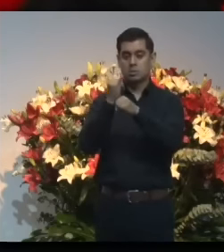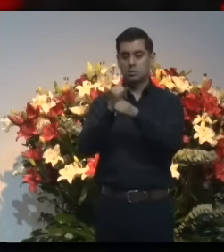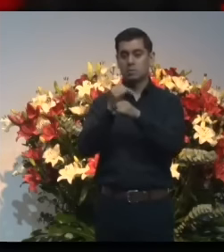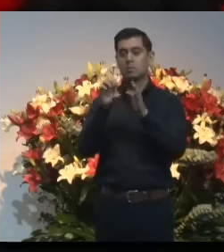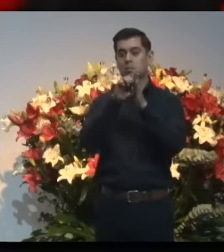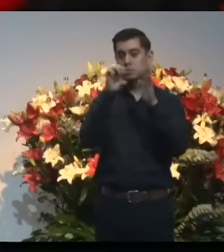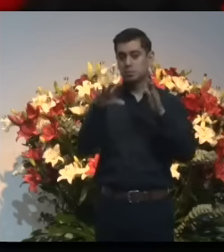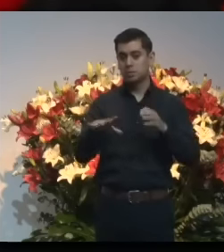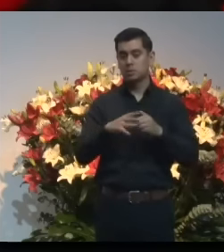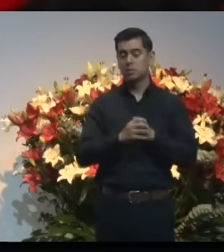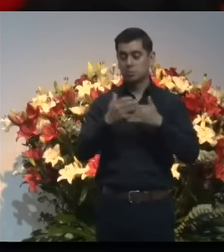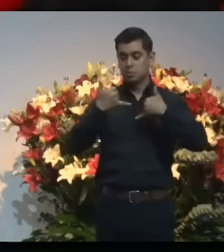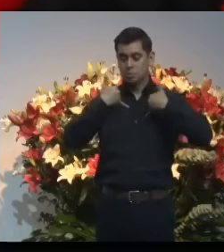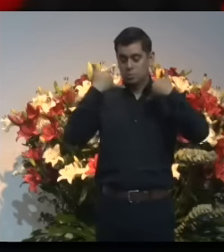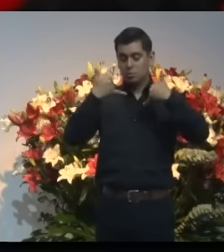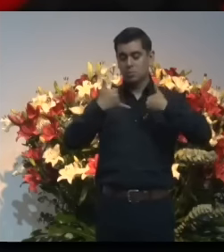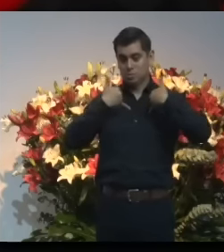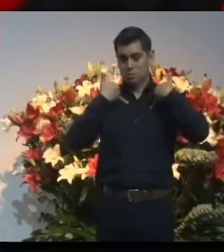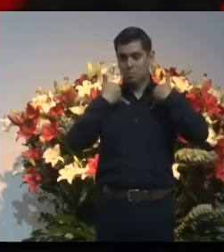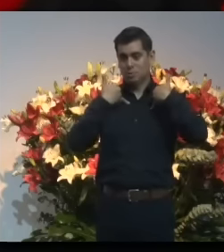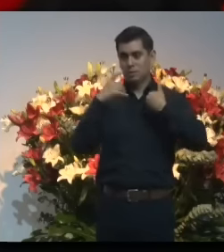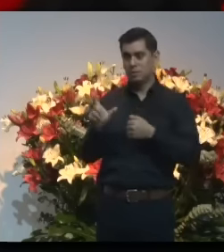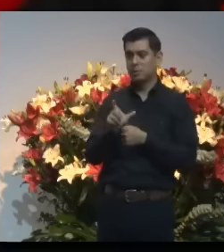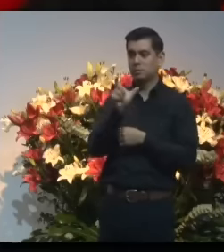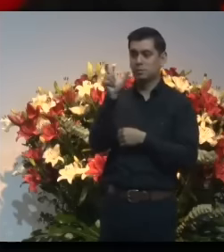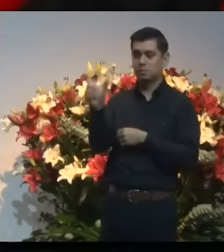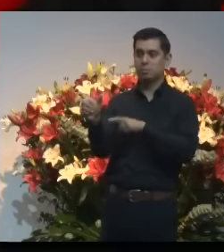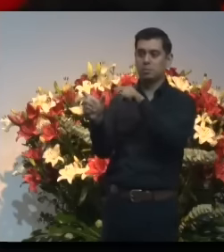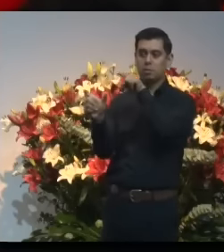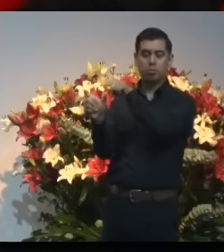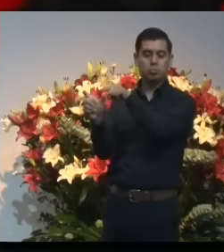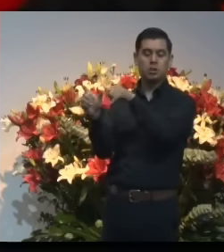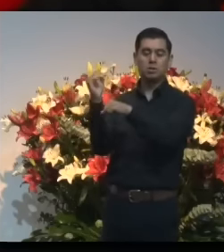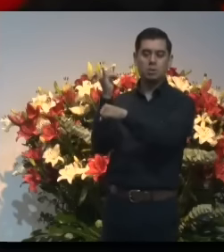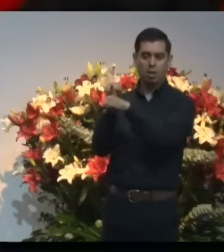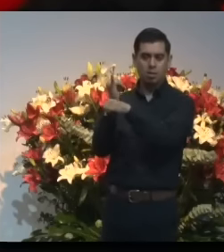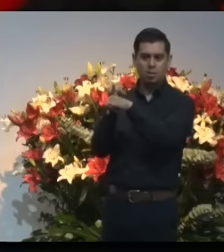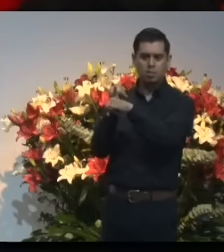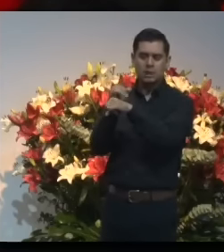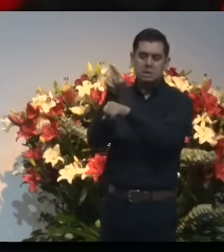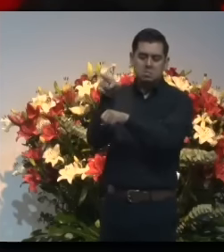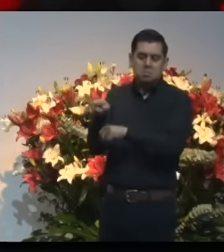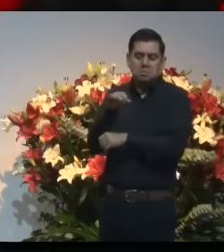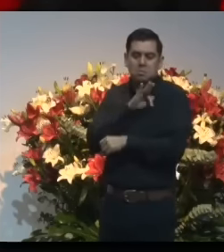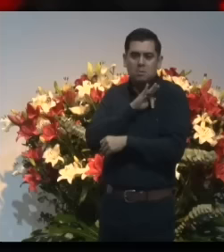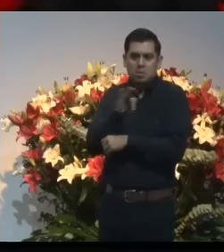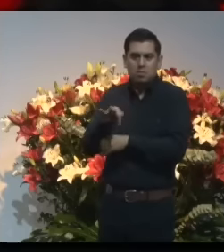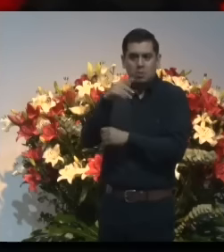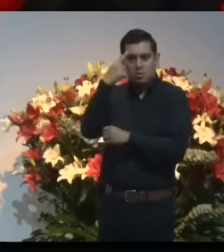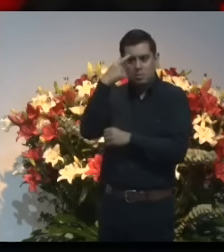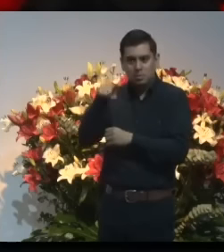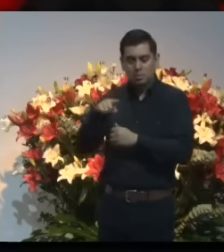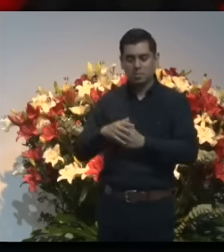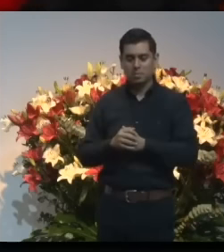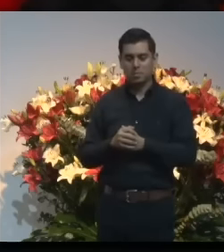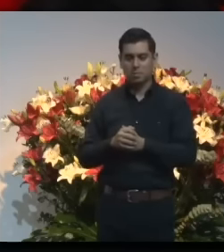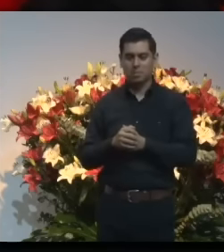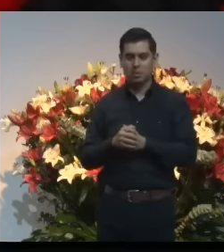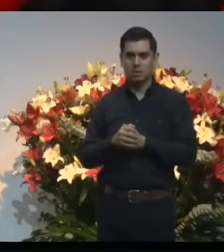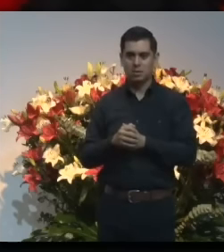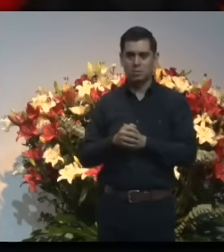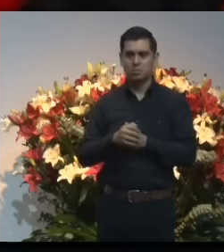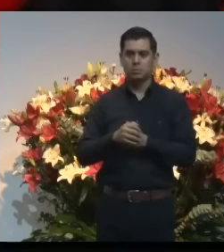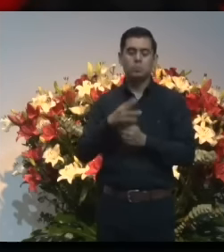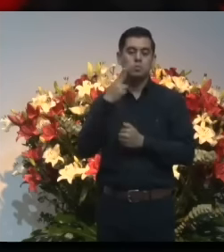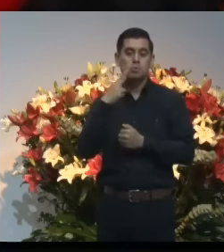sepa que los jóvenes tienen una tarjeta de datos, ellos van a poner infraestructura pues, para que consuman sus datos. Yo voy a